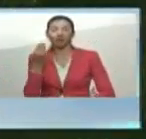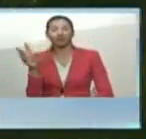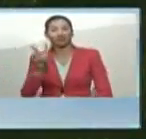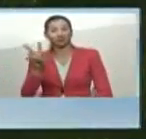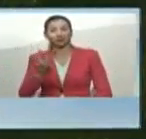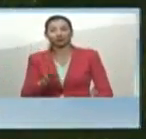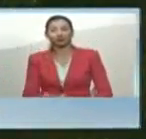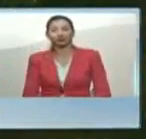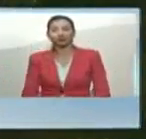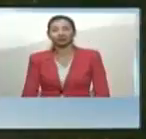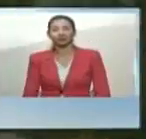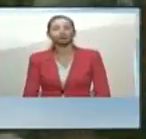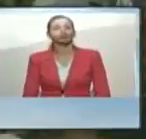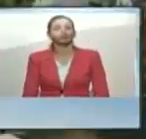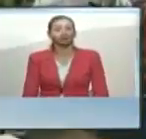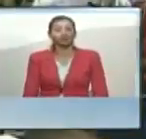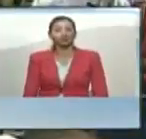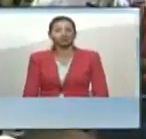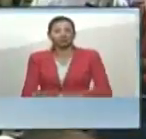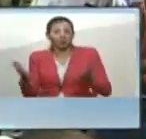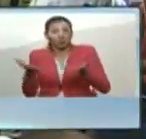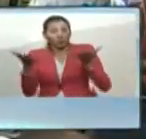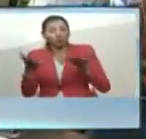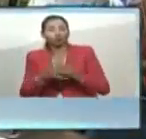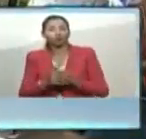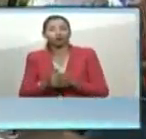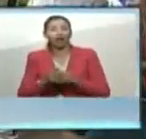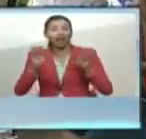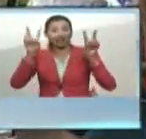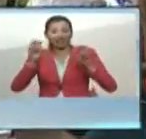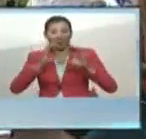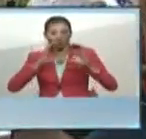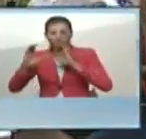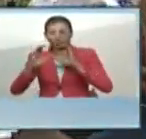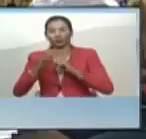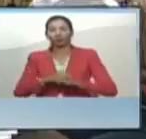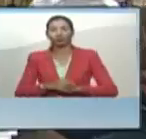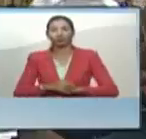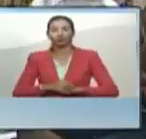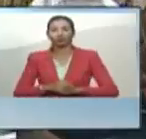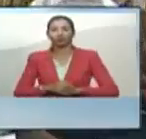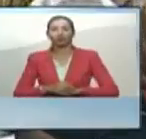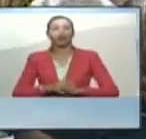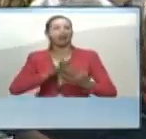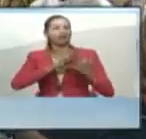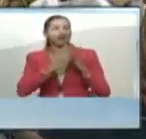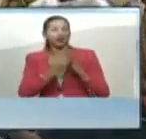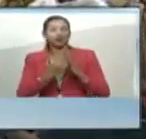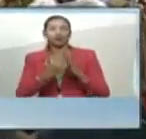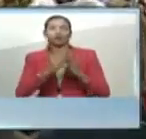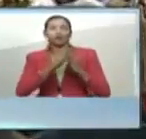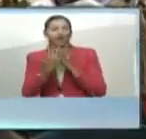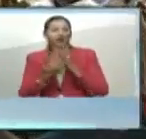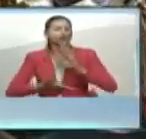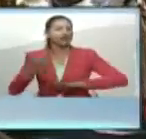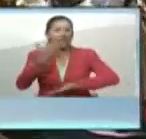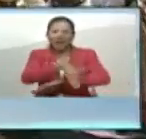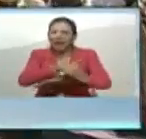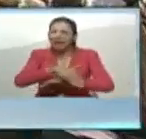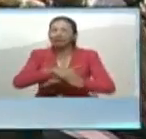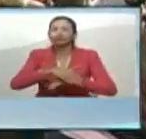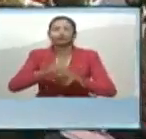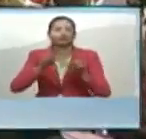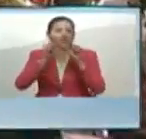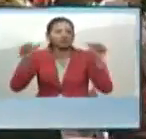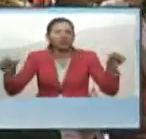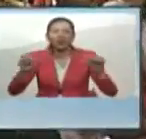la juventud venezolana ya está propiciando en el tema comunicacional, el barrio es de la calle, la juventud está en el barrio. ¿Por